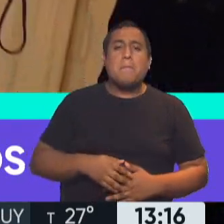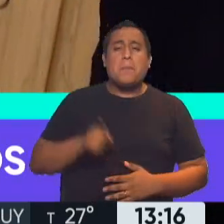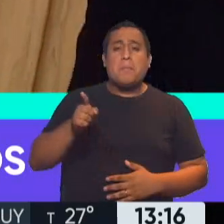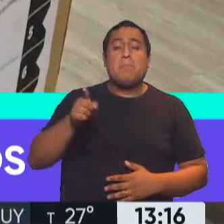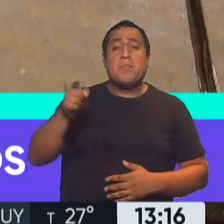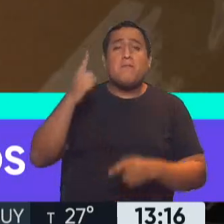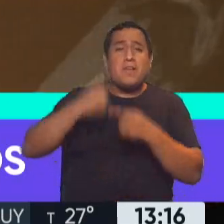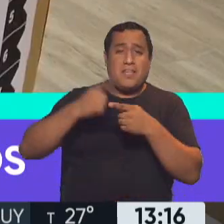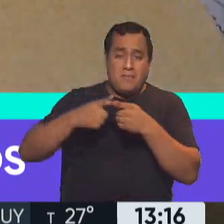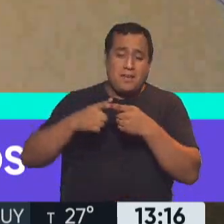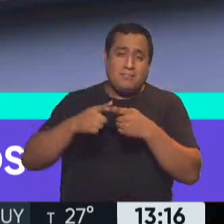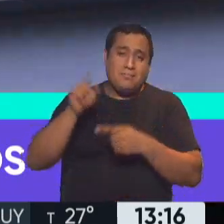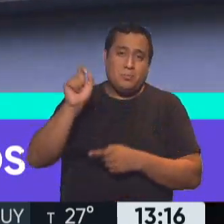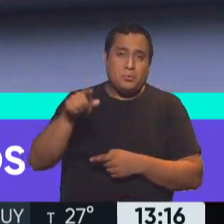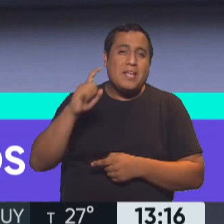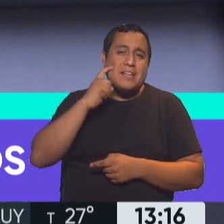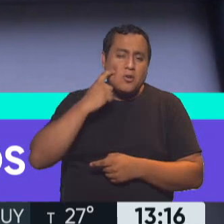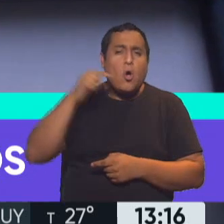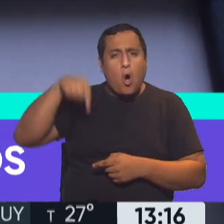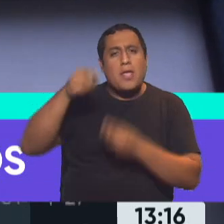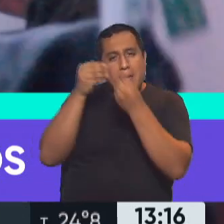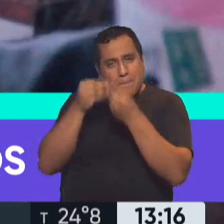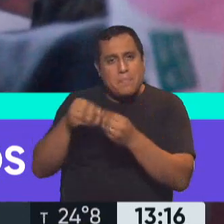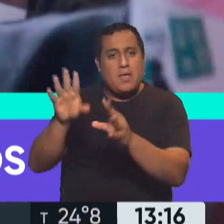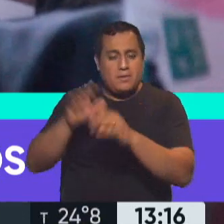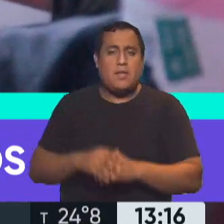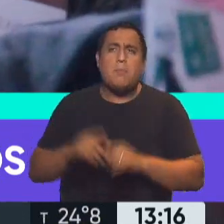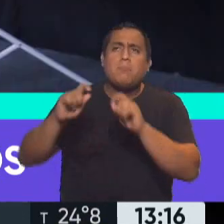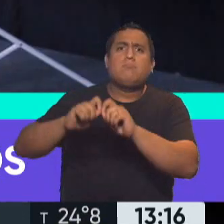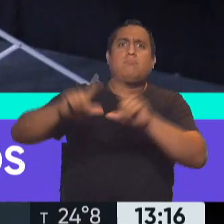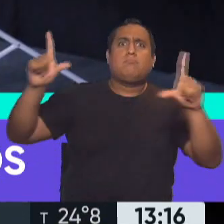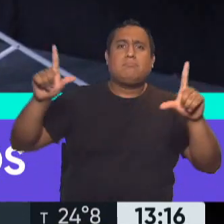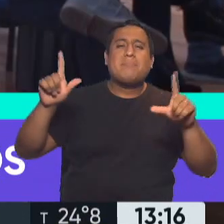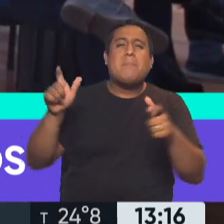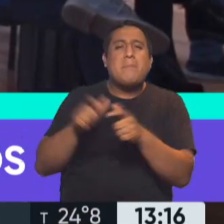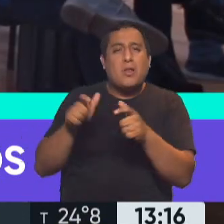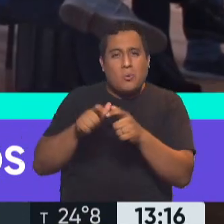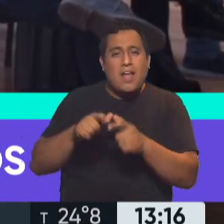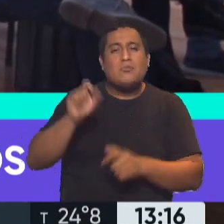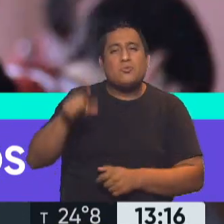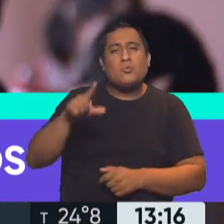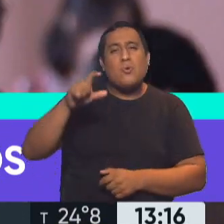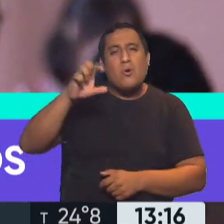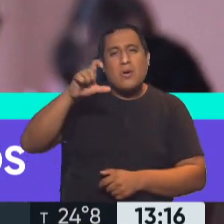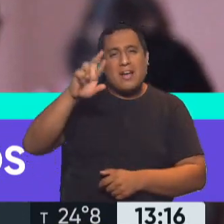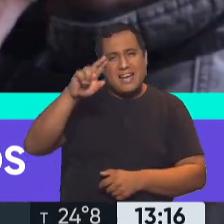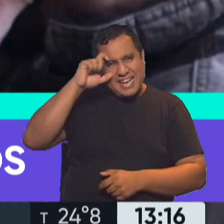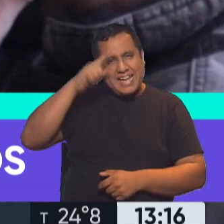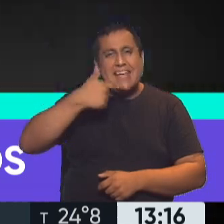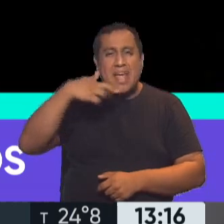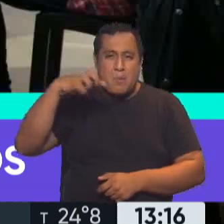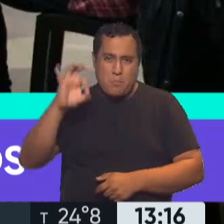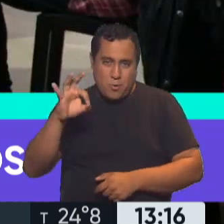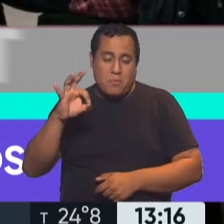Internacional de Cine de Entre Ríos comienza hoy con la proyección de la preciosa película de Eduardo Crespo, Nosotros Nunca Moriremos.